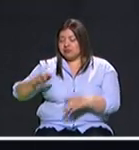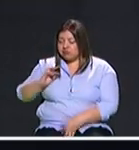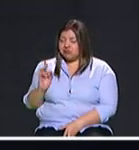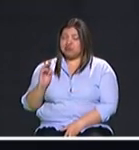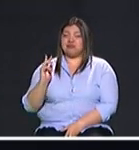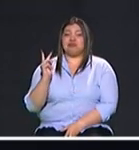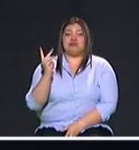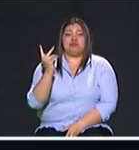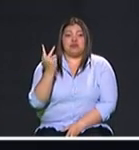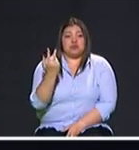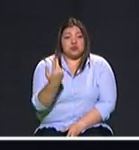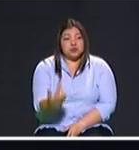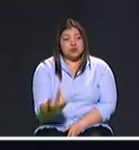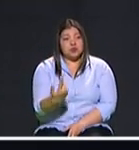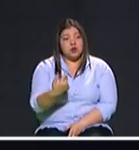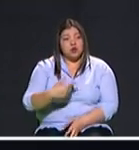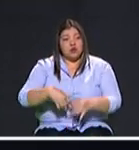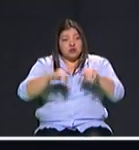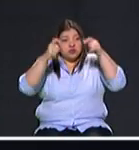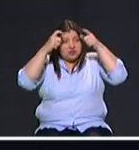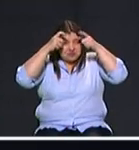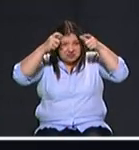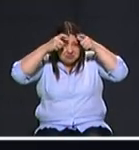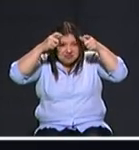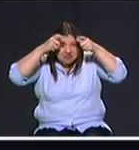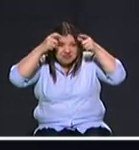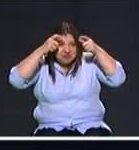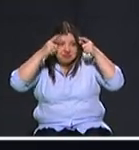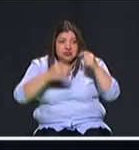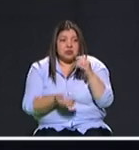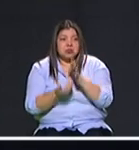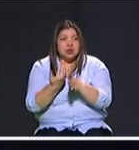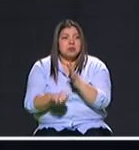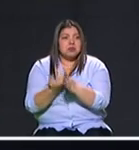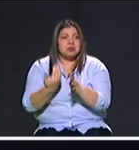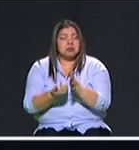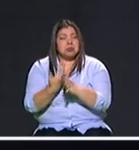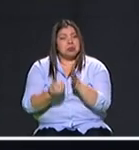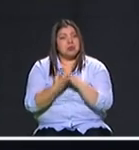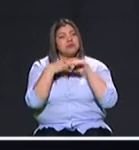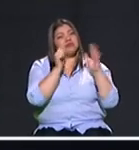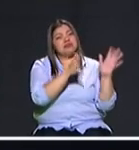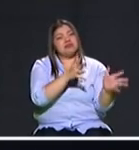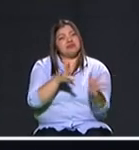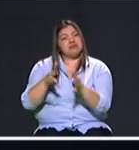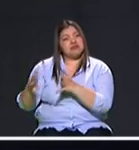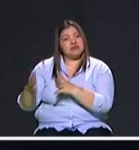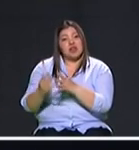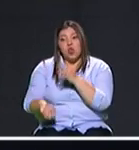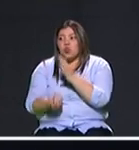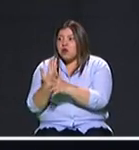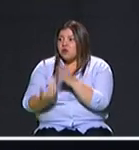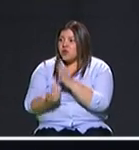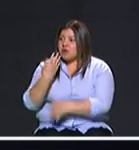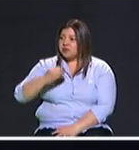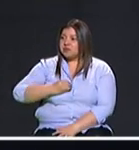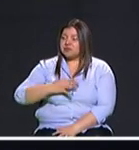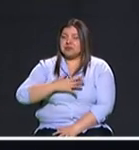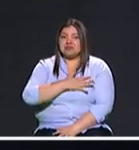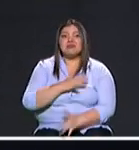allá podamos crear 14.000 nuevos cupos de educación superior y sobre todo que se puedan beneficiar